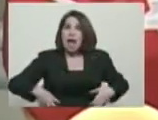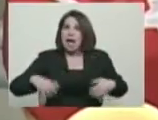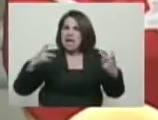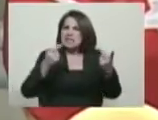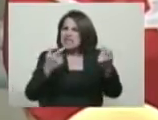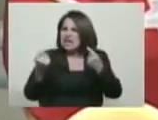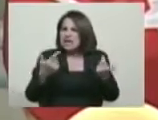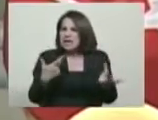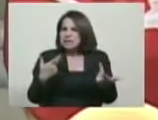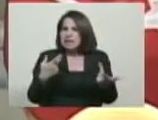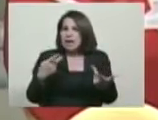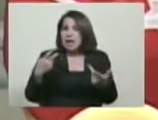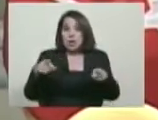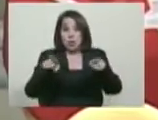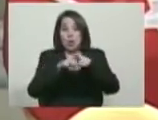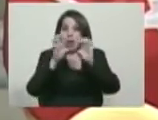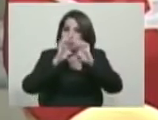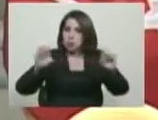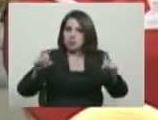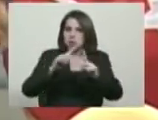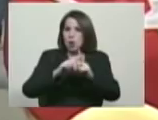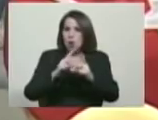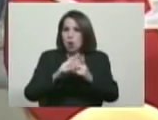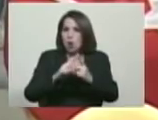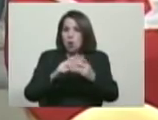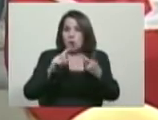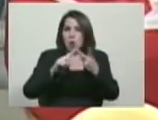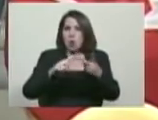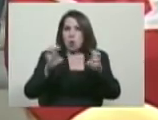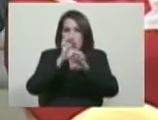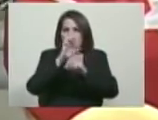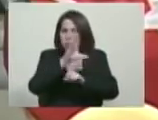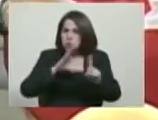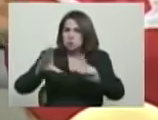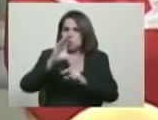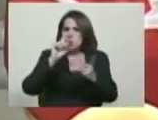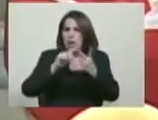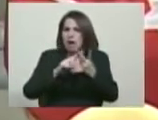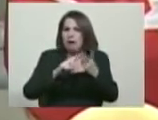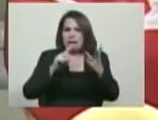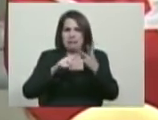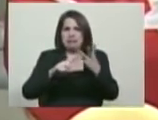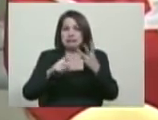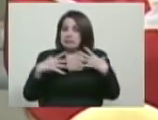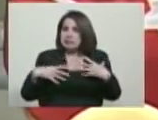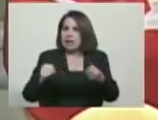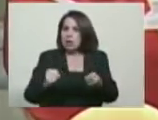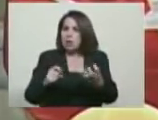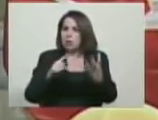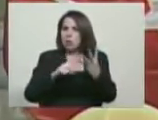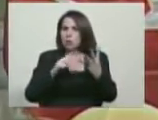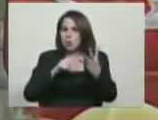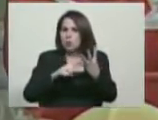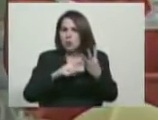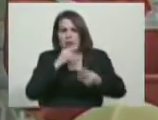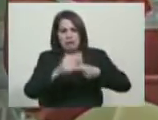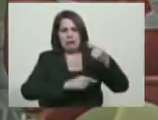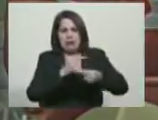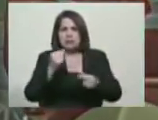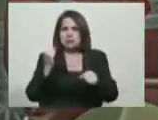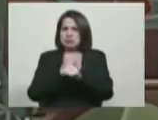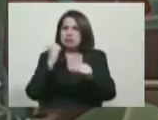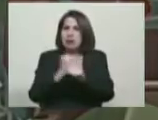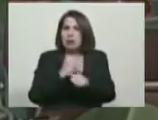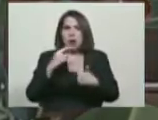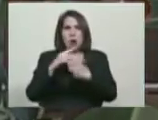convierte en música, cultura, en salud, en recreación, en generación de empleo,